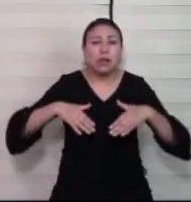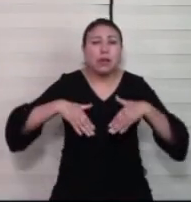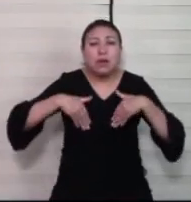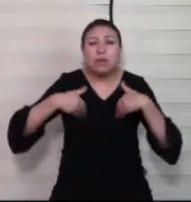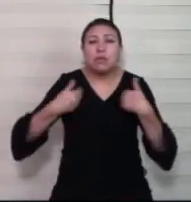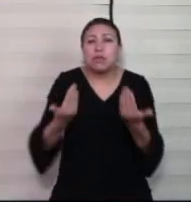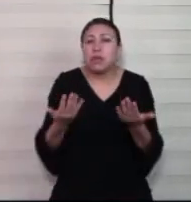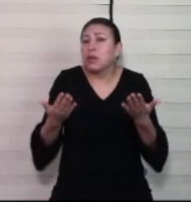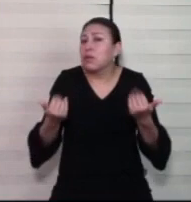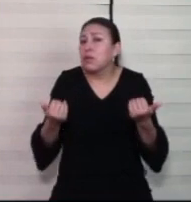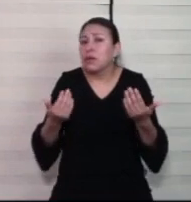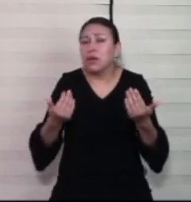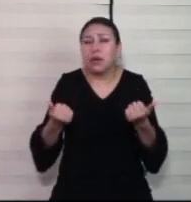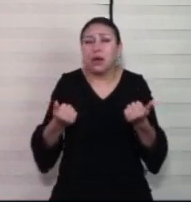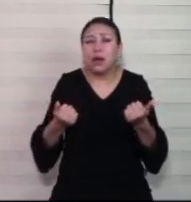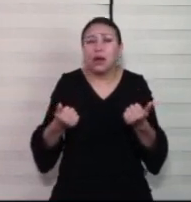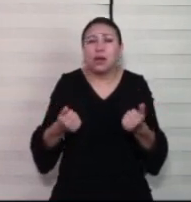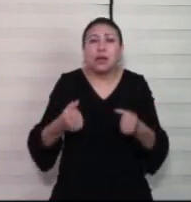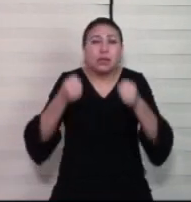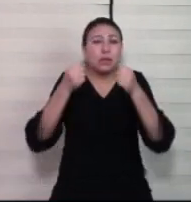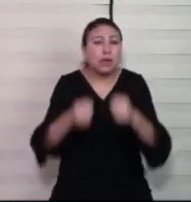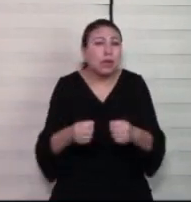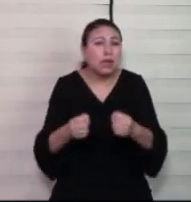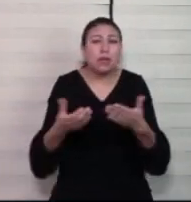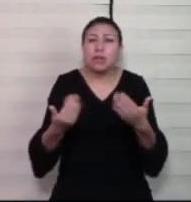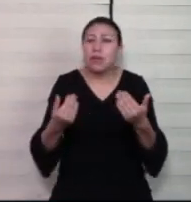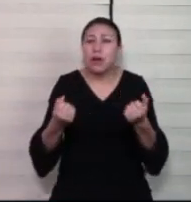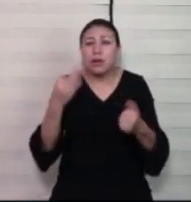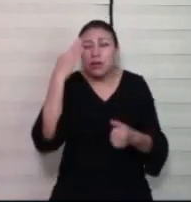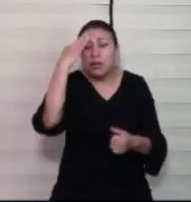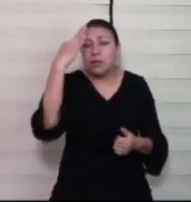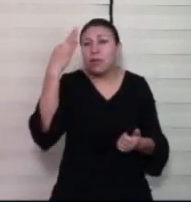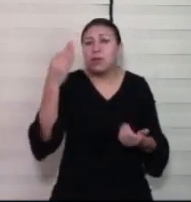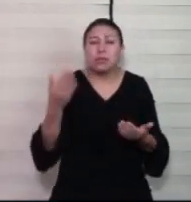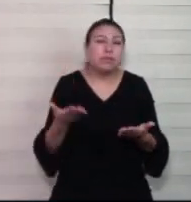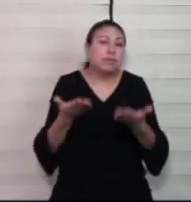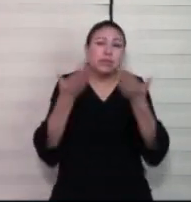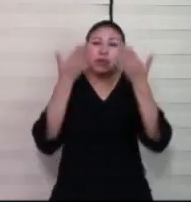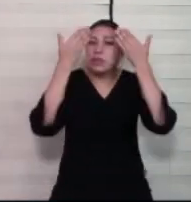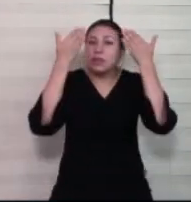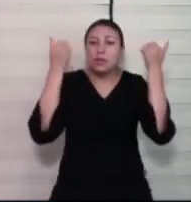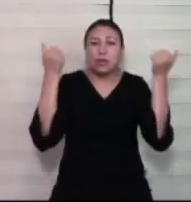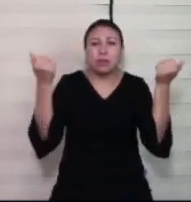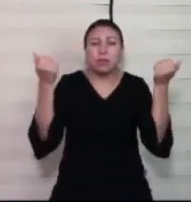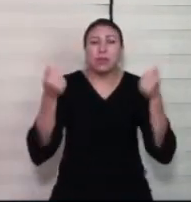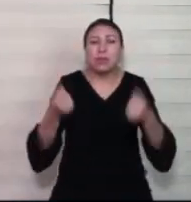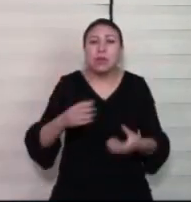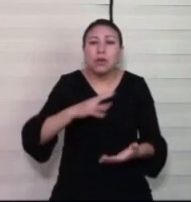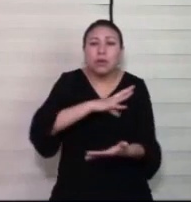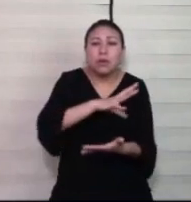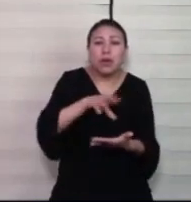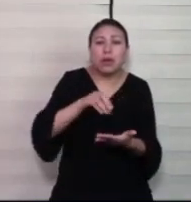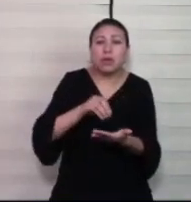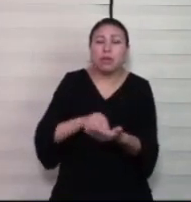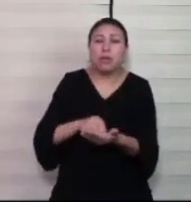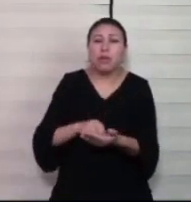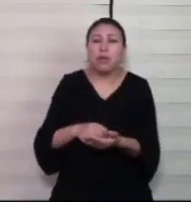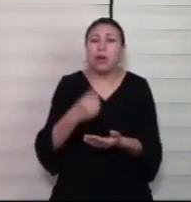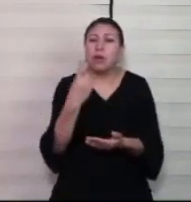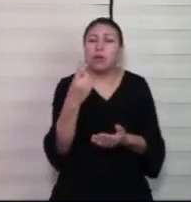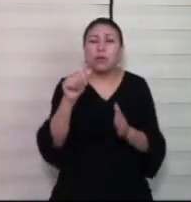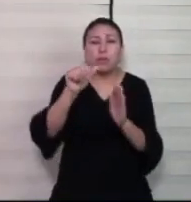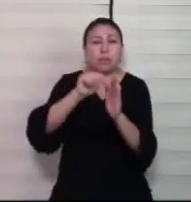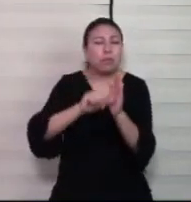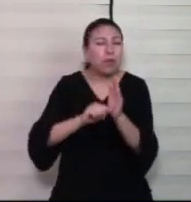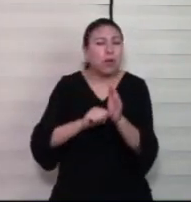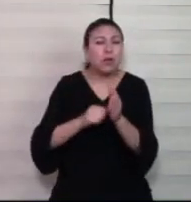y realmente esa inseguridad de tiempo, no saben. Yo estuve en una boda hace un mes, poco más o